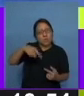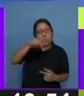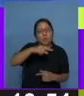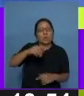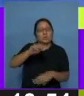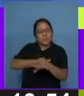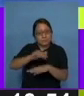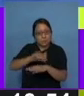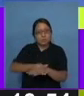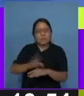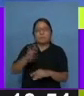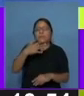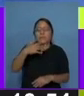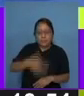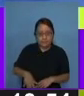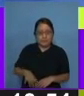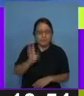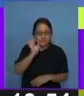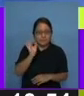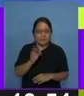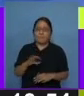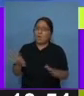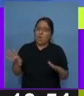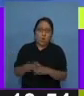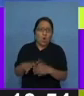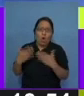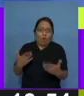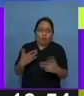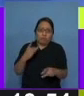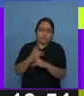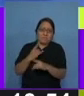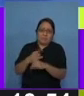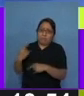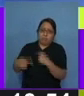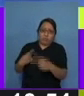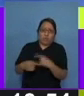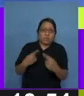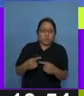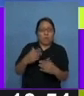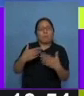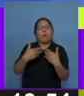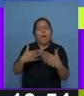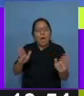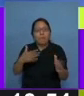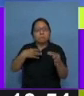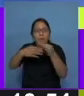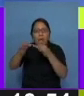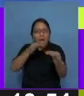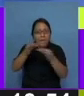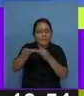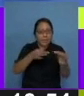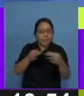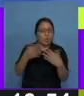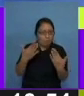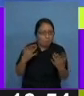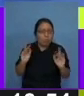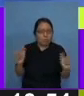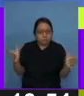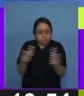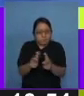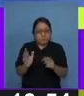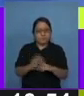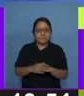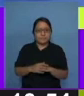del tema. Y por supuesto, como siempre lo hicimos, vamos a estar abiertos al diálogo, como lo venimos haciendo desde siempre. No